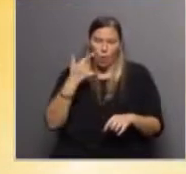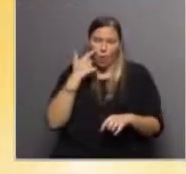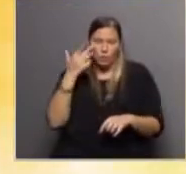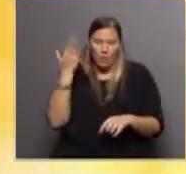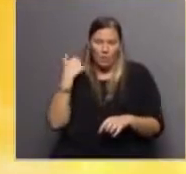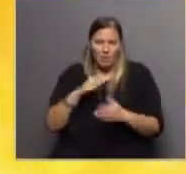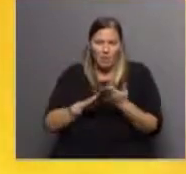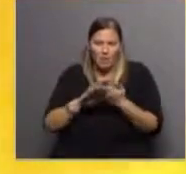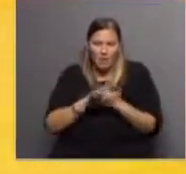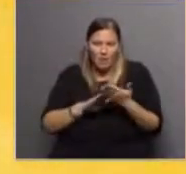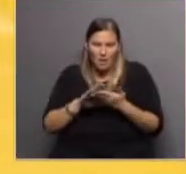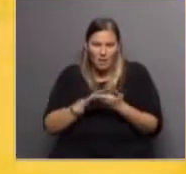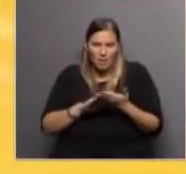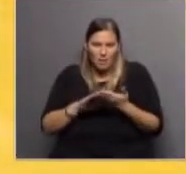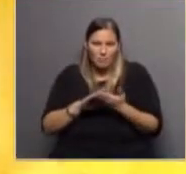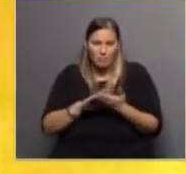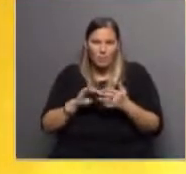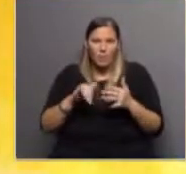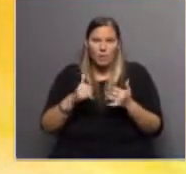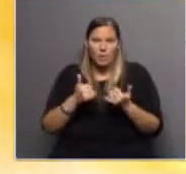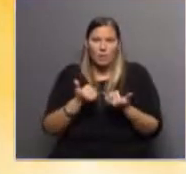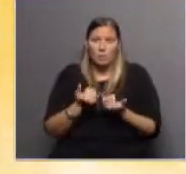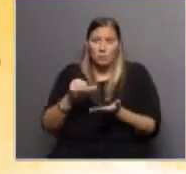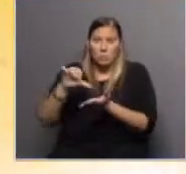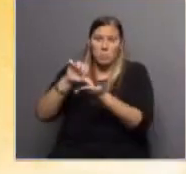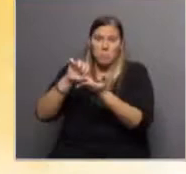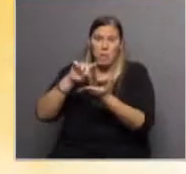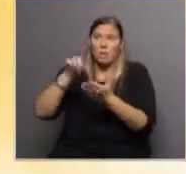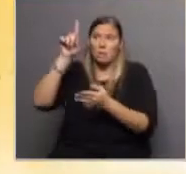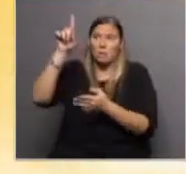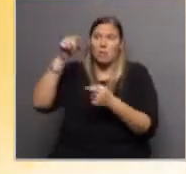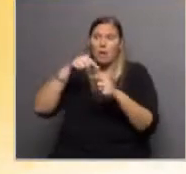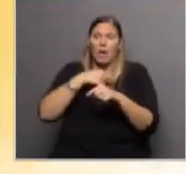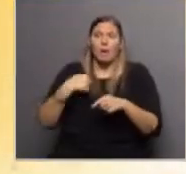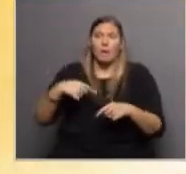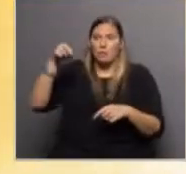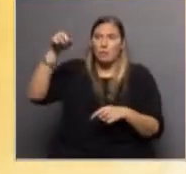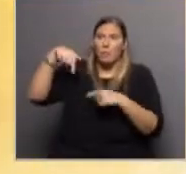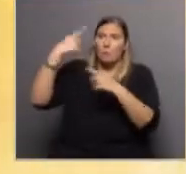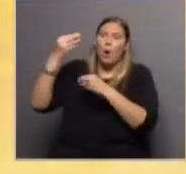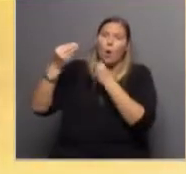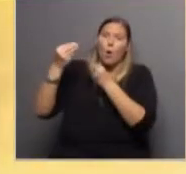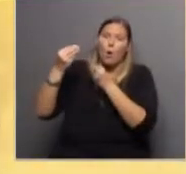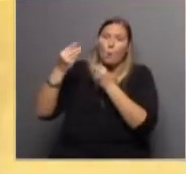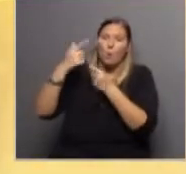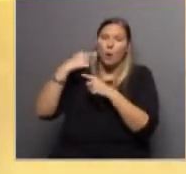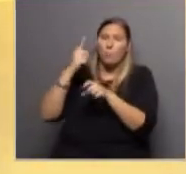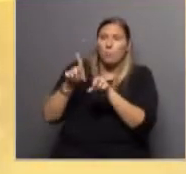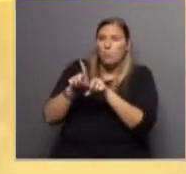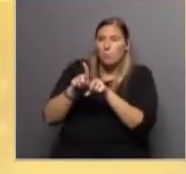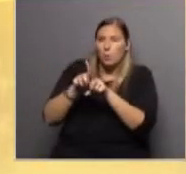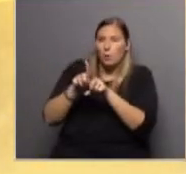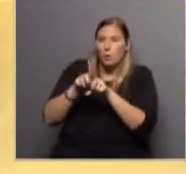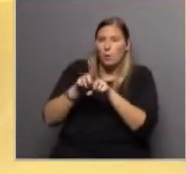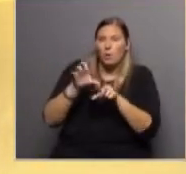nada y había empezado allá como muy aislado en Asia y al principio parecía que se iba a comportar como su primera versión, ¿no? Como el